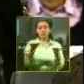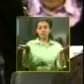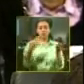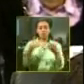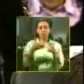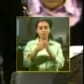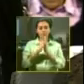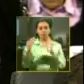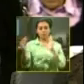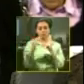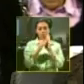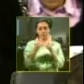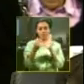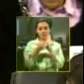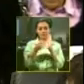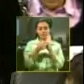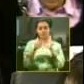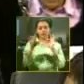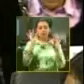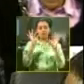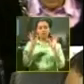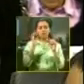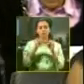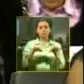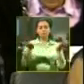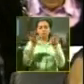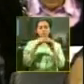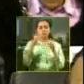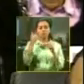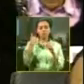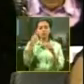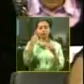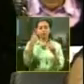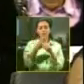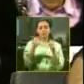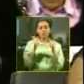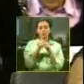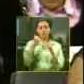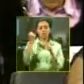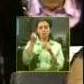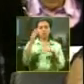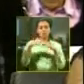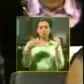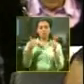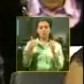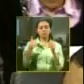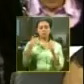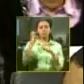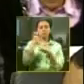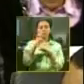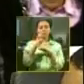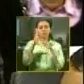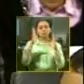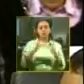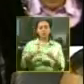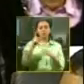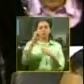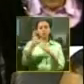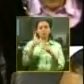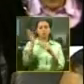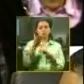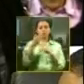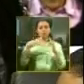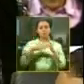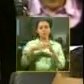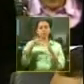les pido incorporar este elemento tan importante que tiene que ver con los con el derecho que tendríamos los ecuatorianos a una cultura de